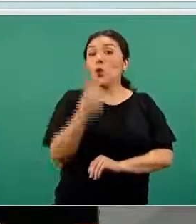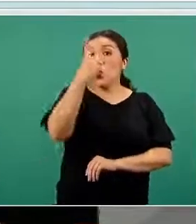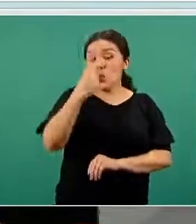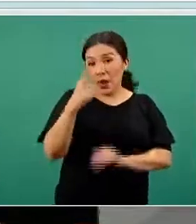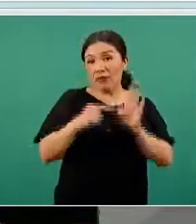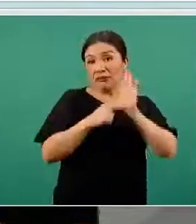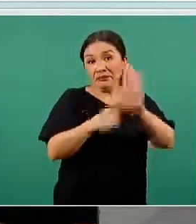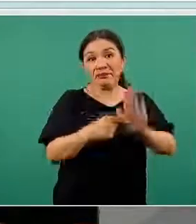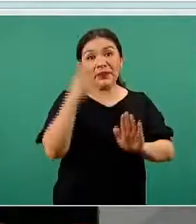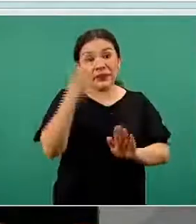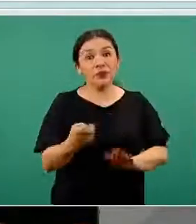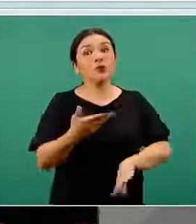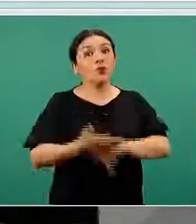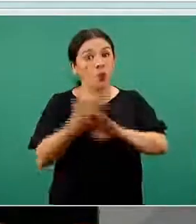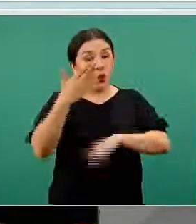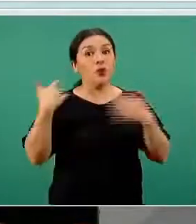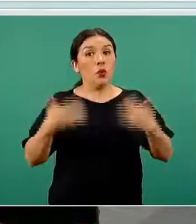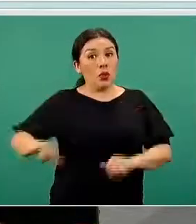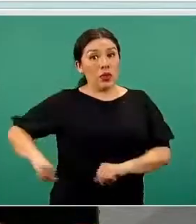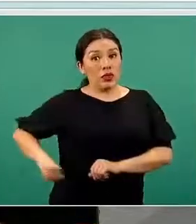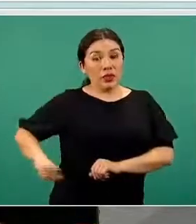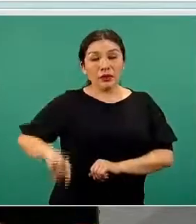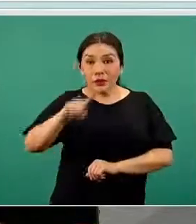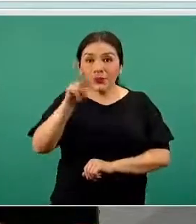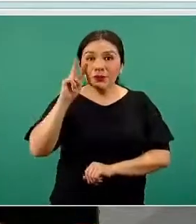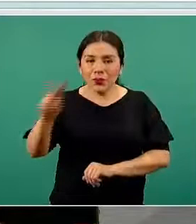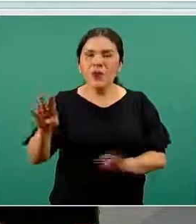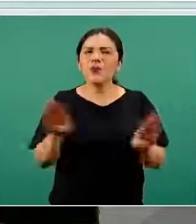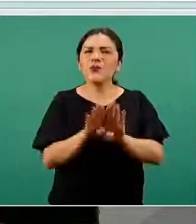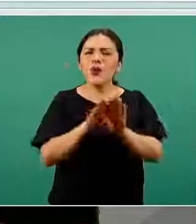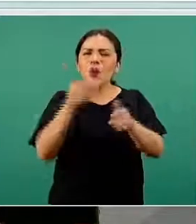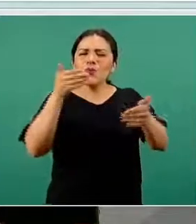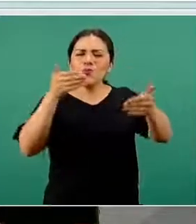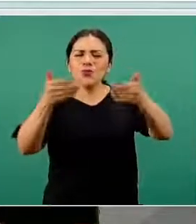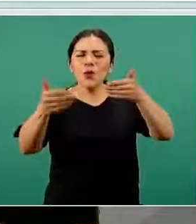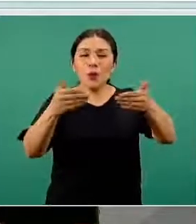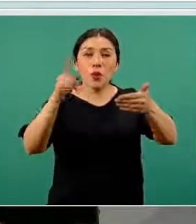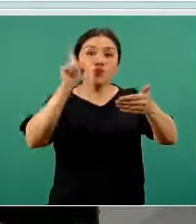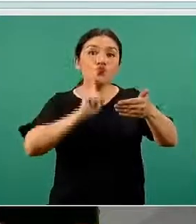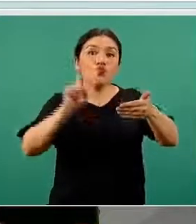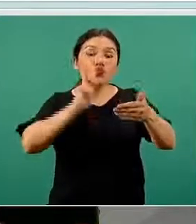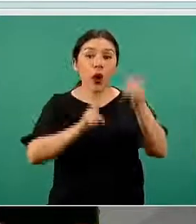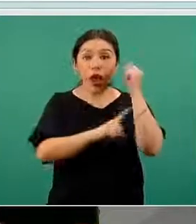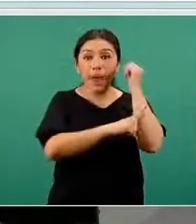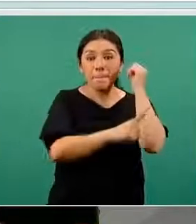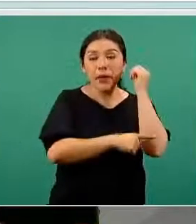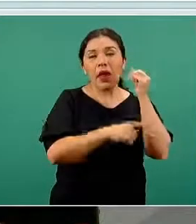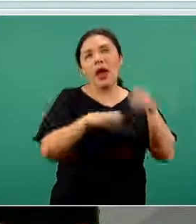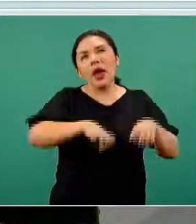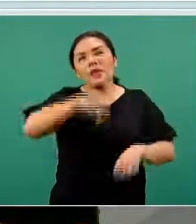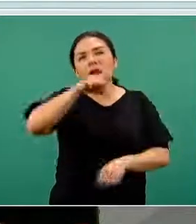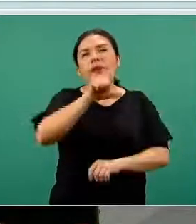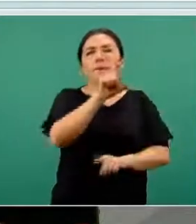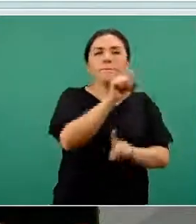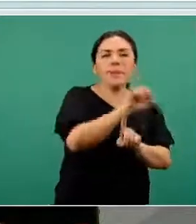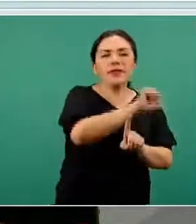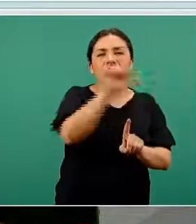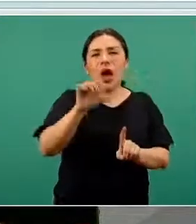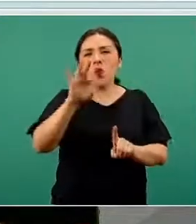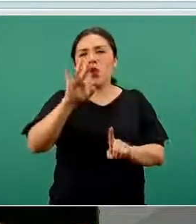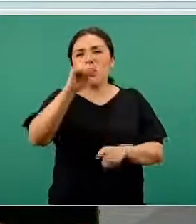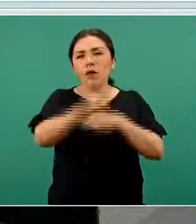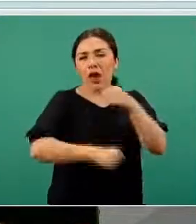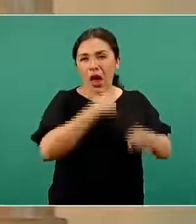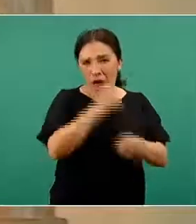es bastante impactante, porque al comparar el grupo de mujeres de 20 a 49